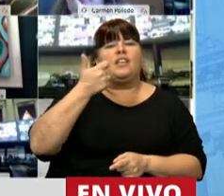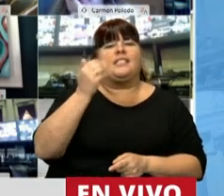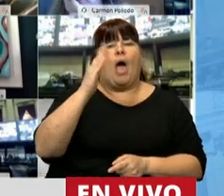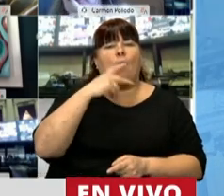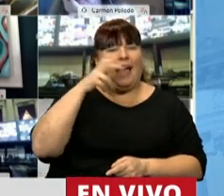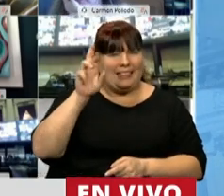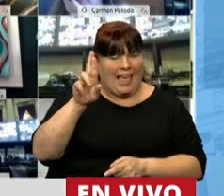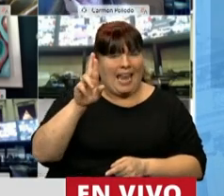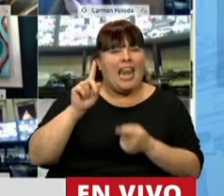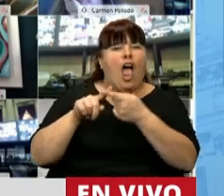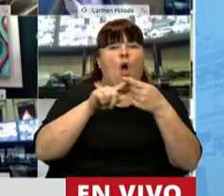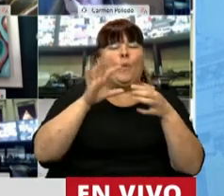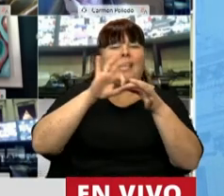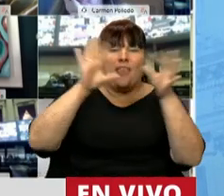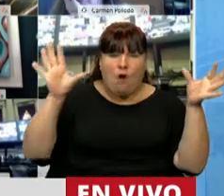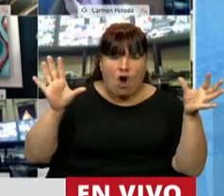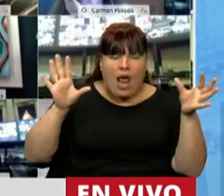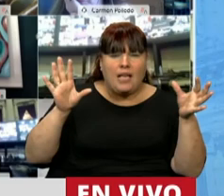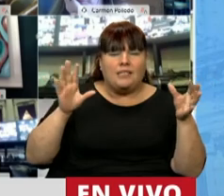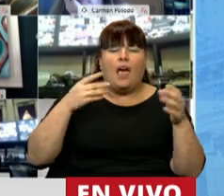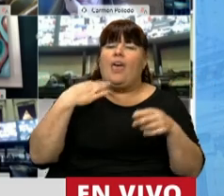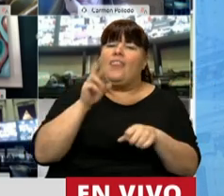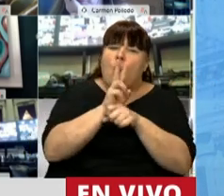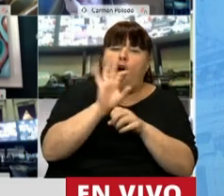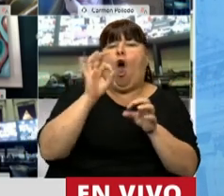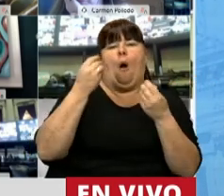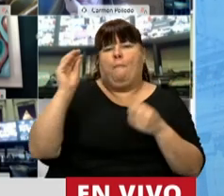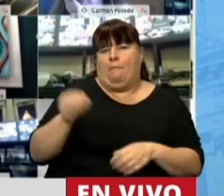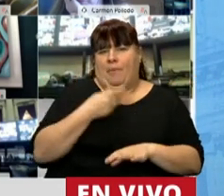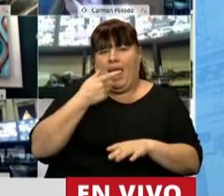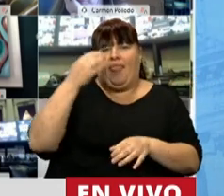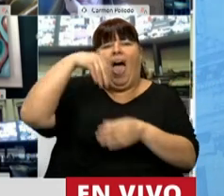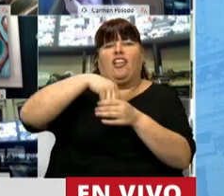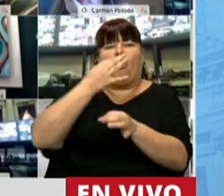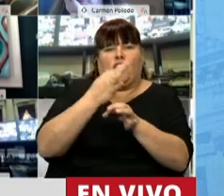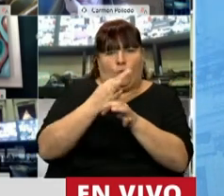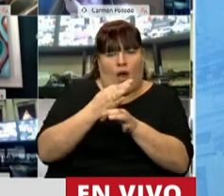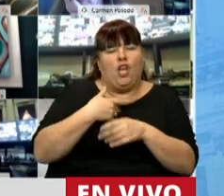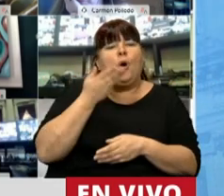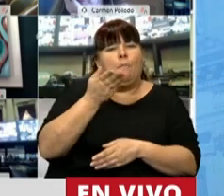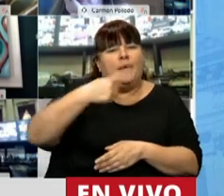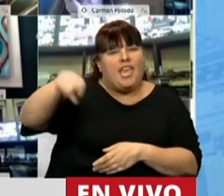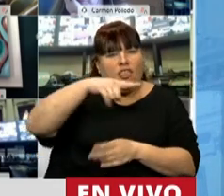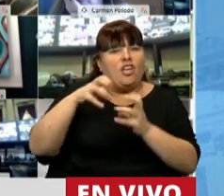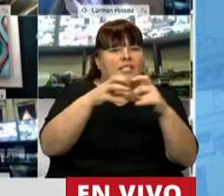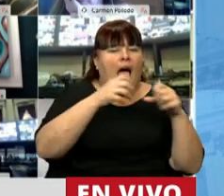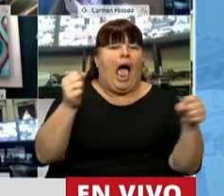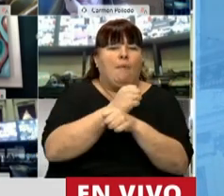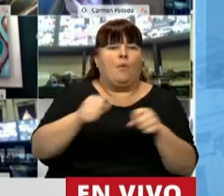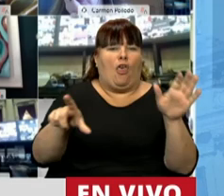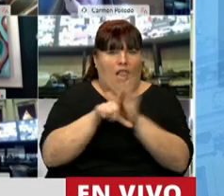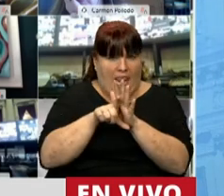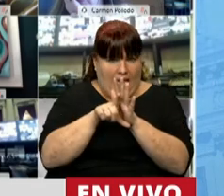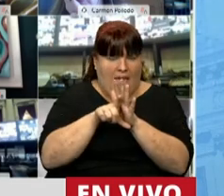Sabater, la convivencia democrática se defiende o se pierde en las escuelas. Invito al tratamiento y la sanción de esta